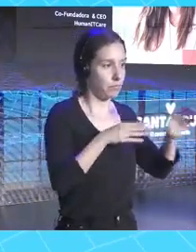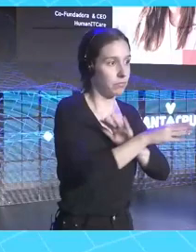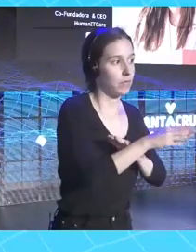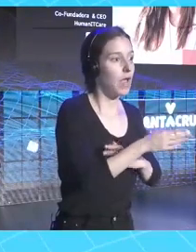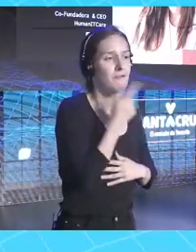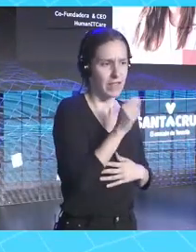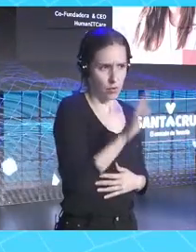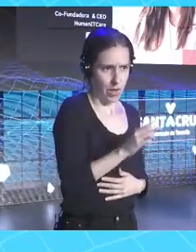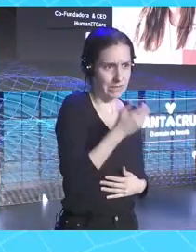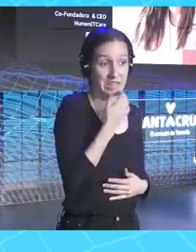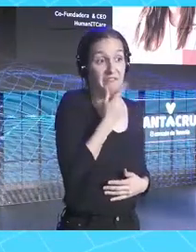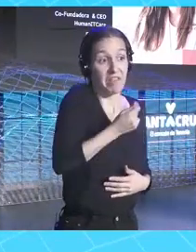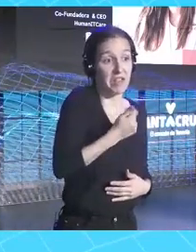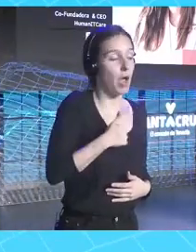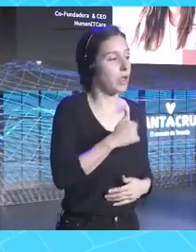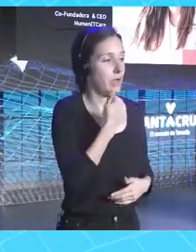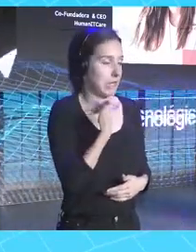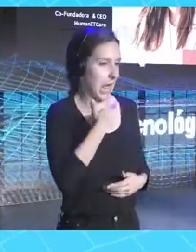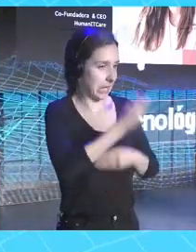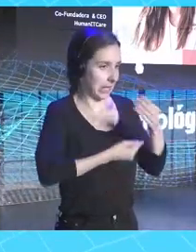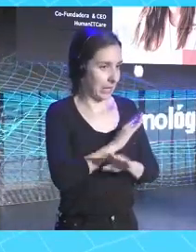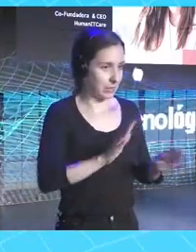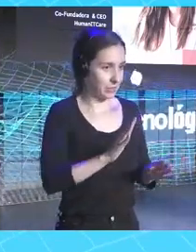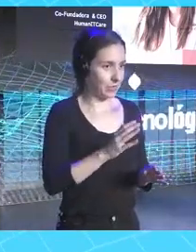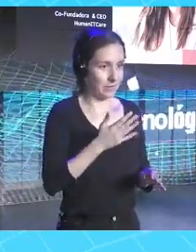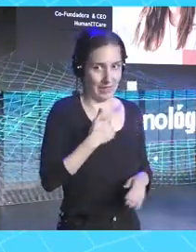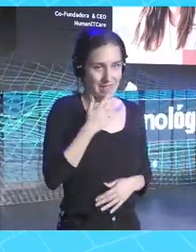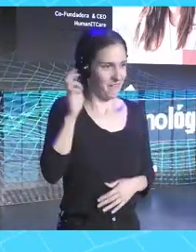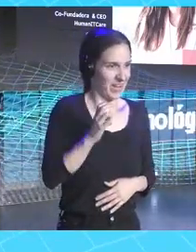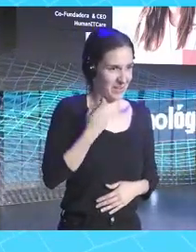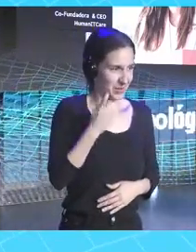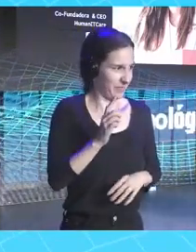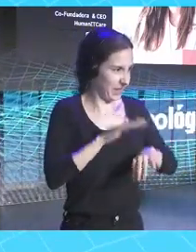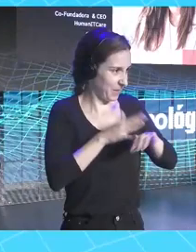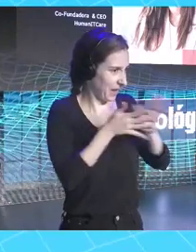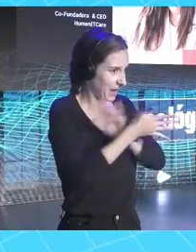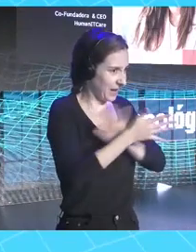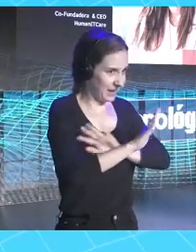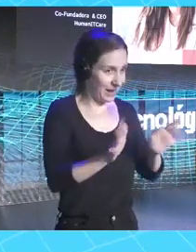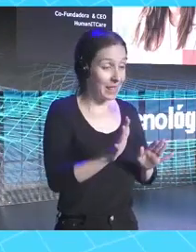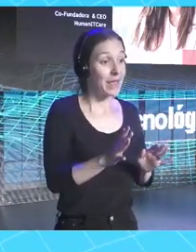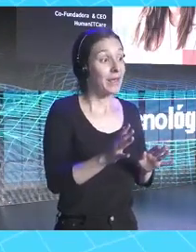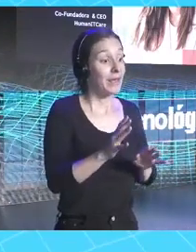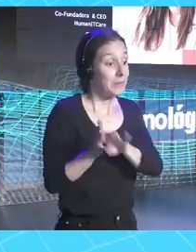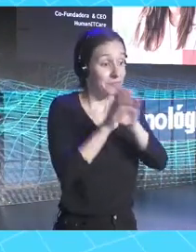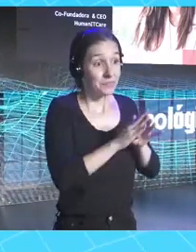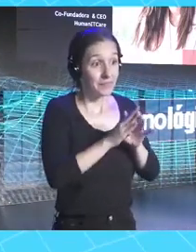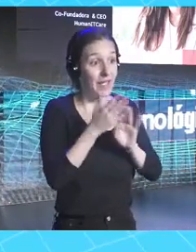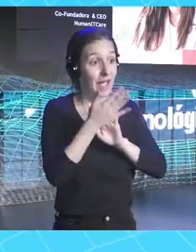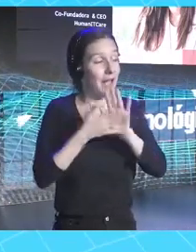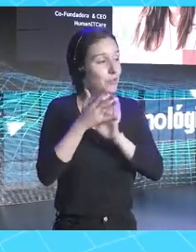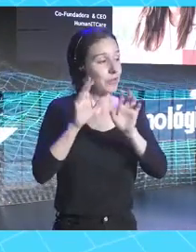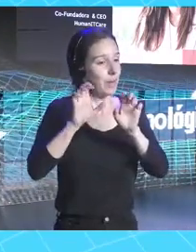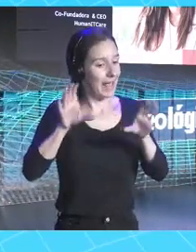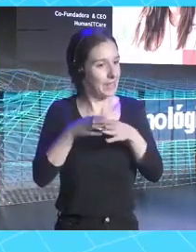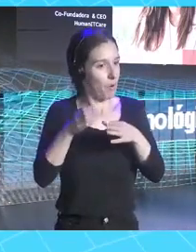Yo siempre digo que estaría hecho Entonces no estaríamos aquí y luego también a nivel de equipo Pues acabar de entender Cómo podemos crecer siendo